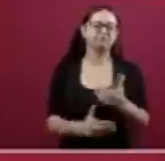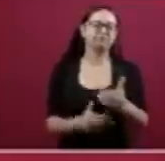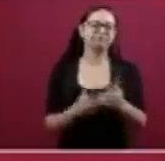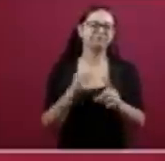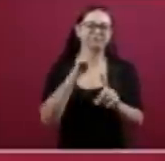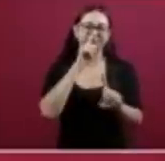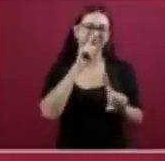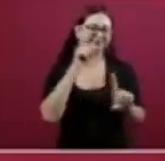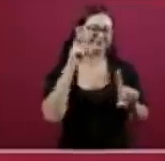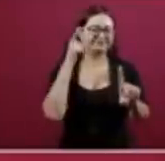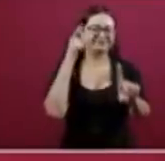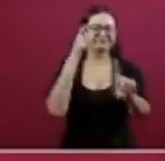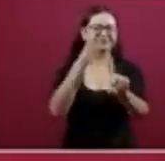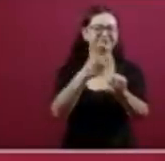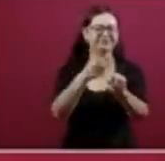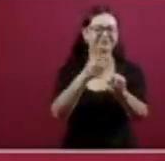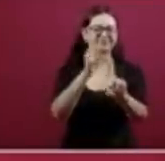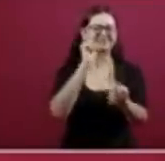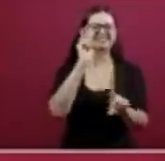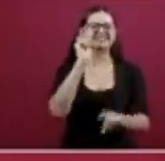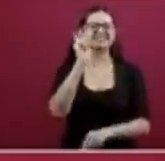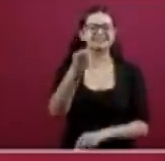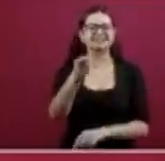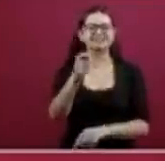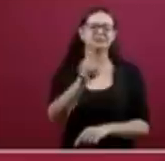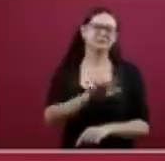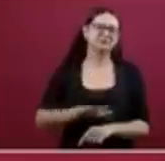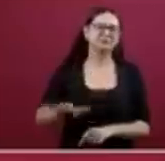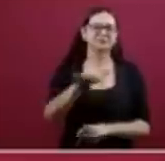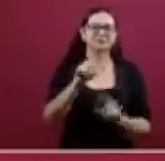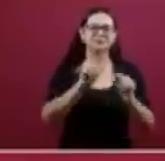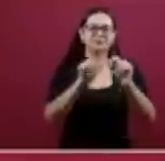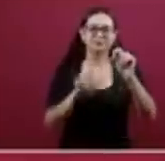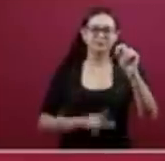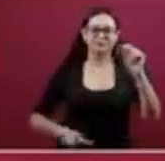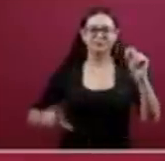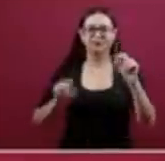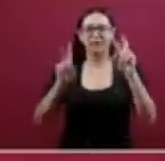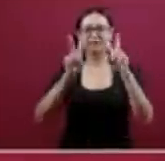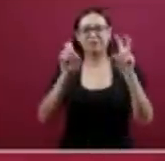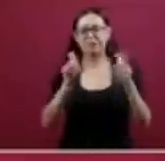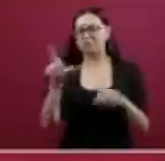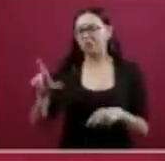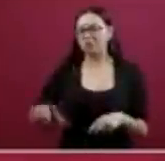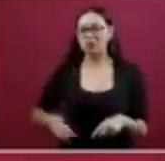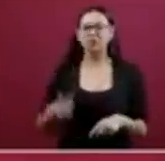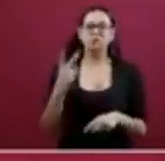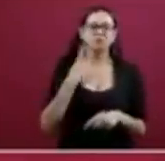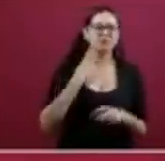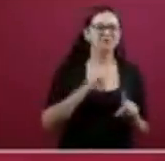propósito de transformar la vida pública de México. Yo